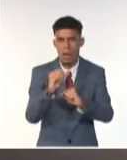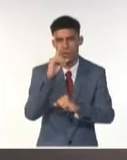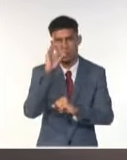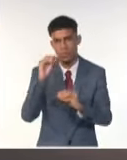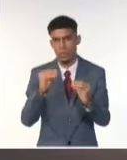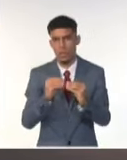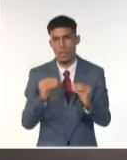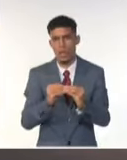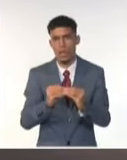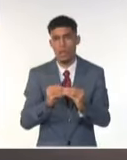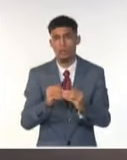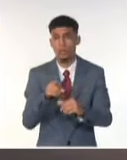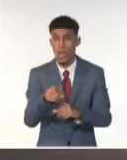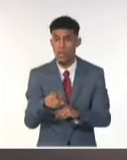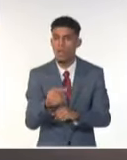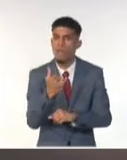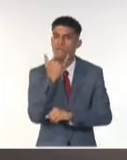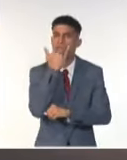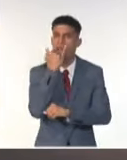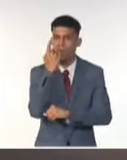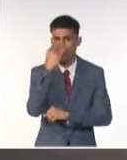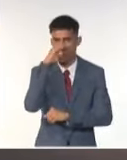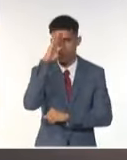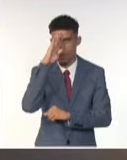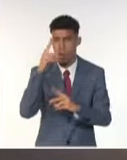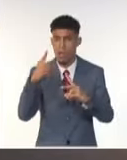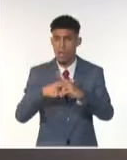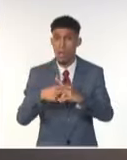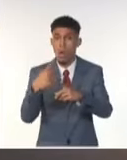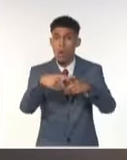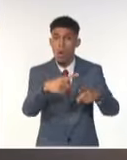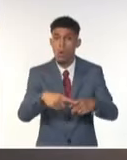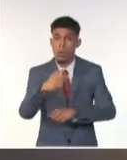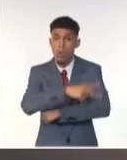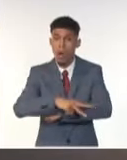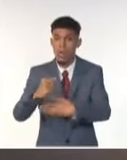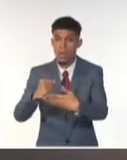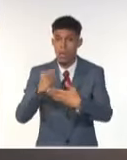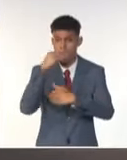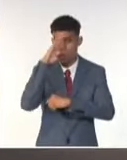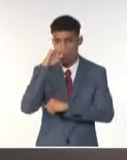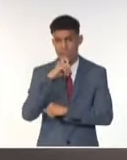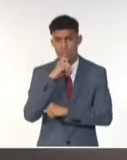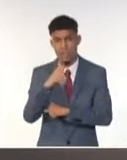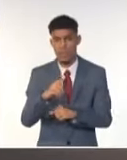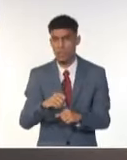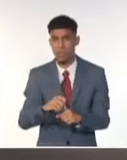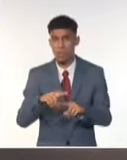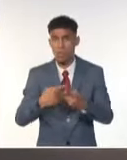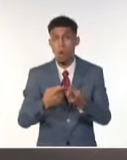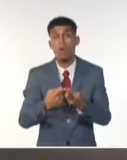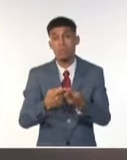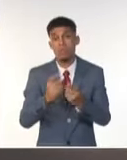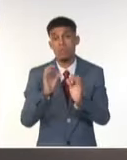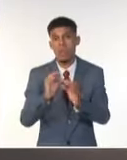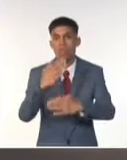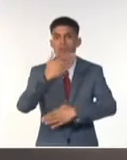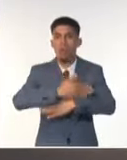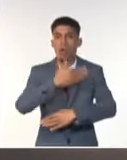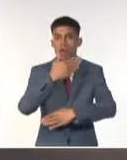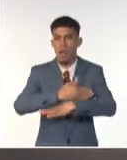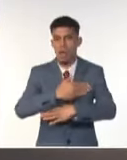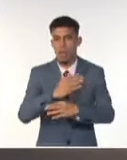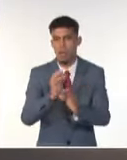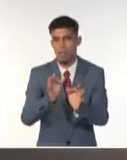además de obstaculizar las transacciones financieras y algo tan noble como las normales relaciones naturales entre